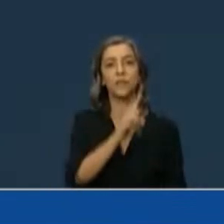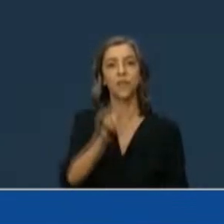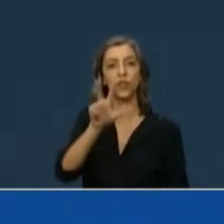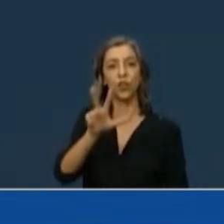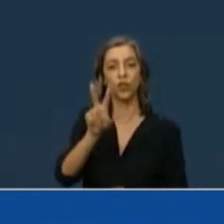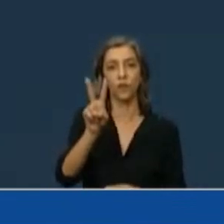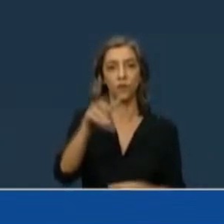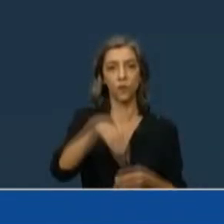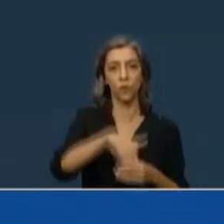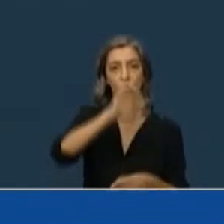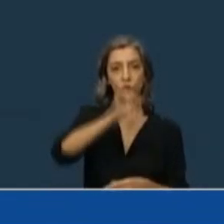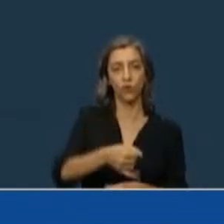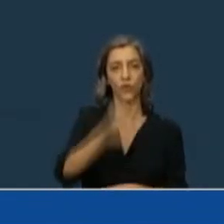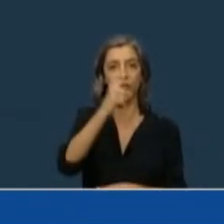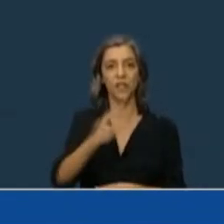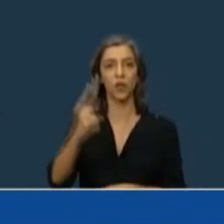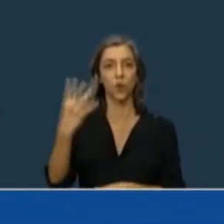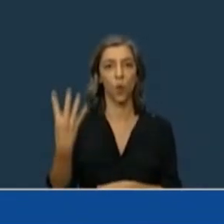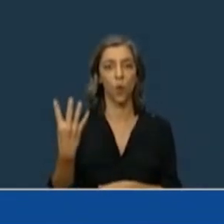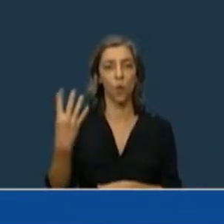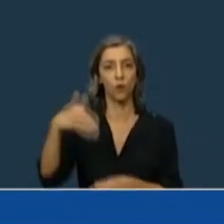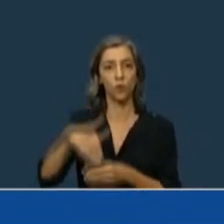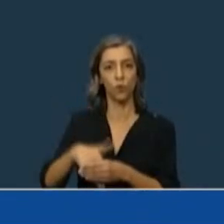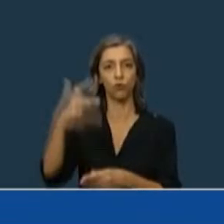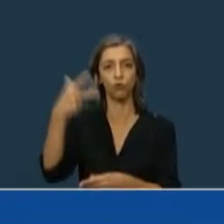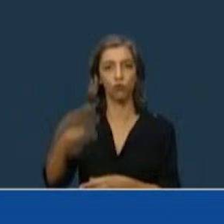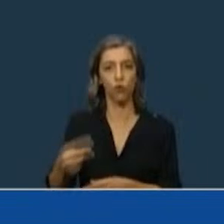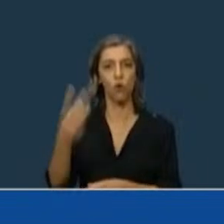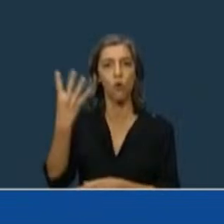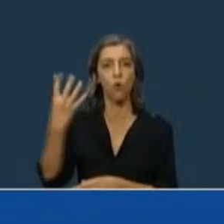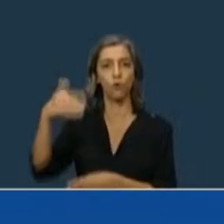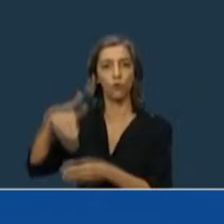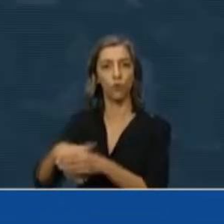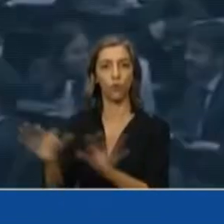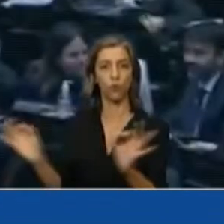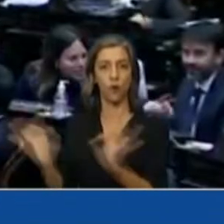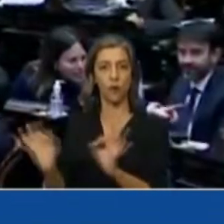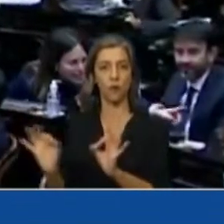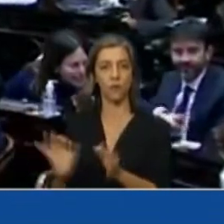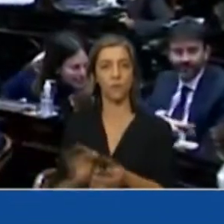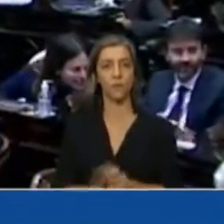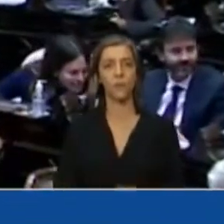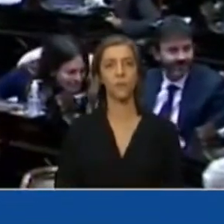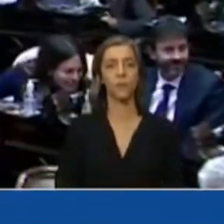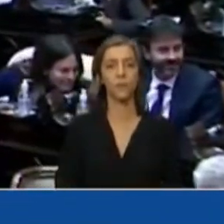...132 afirmativos, 104 negativos, 4 abstenciones.